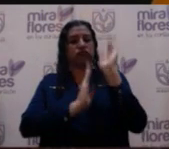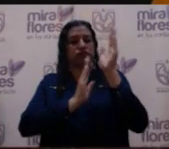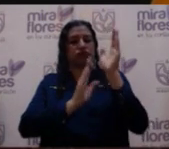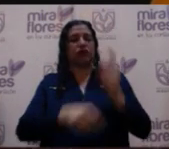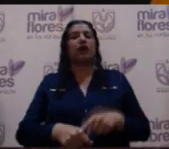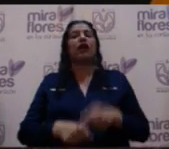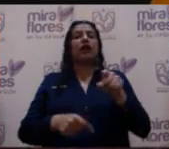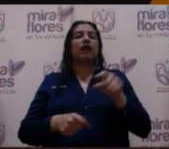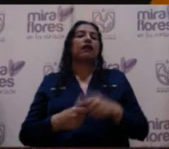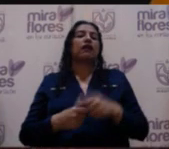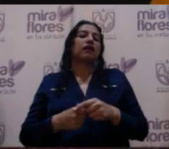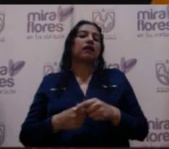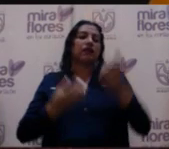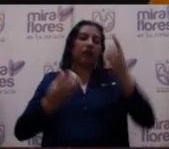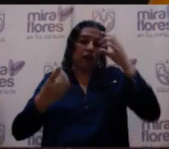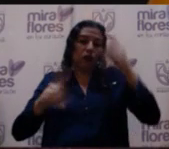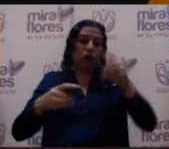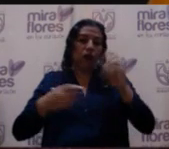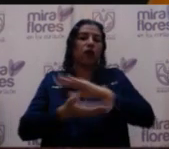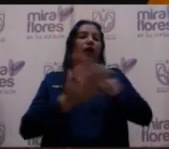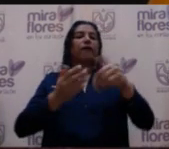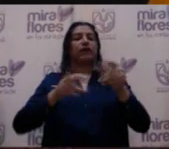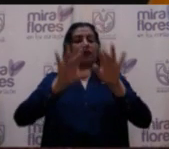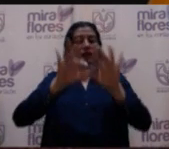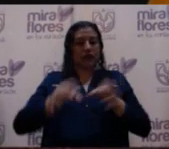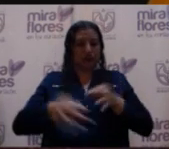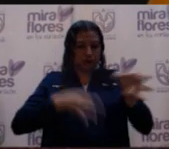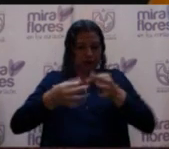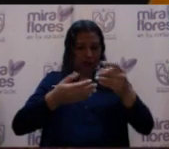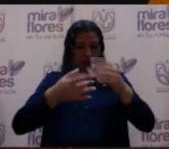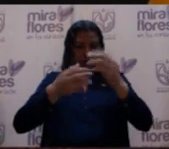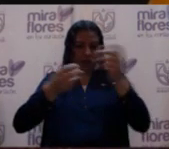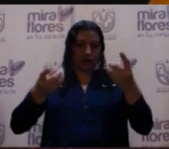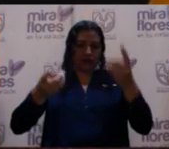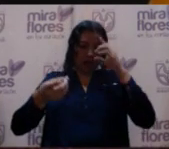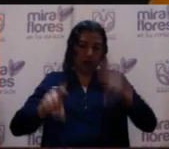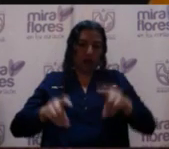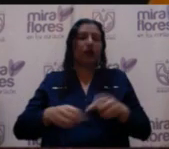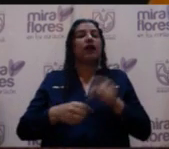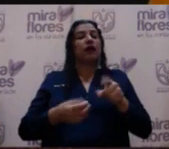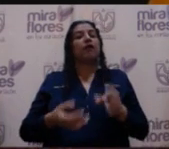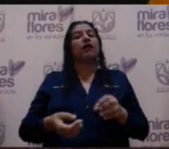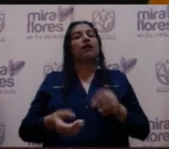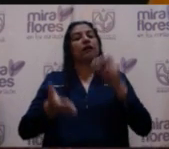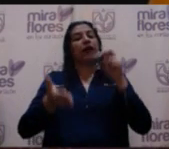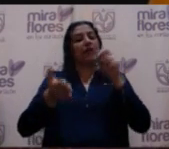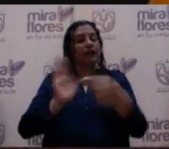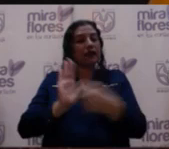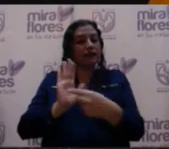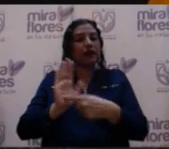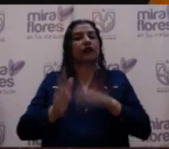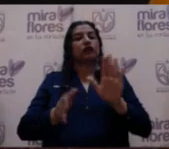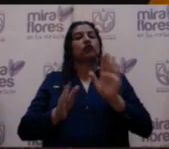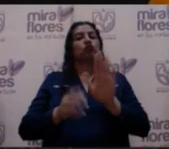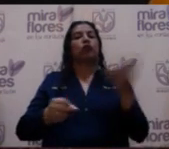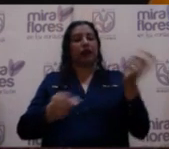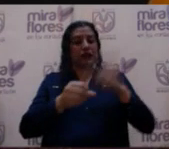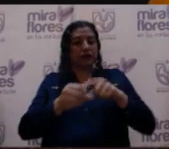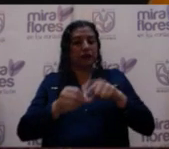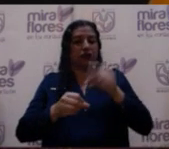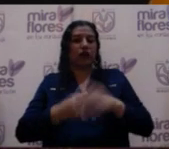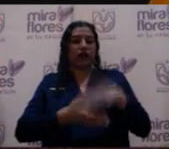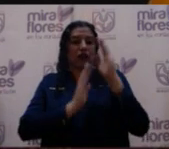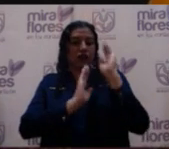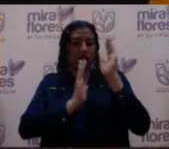de conformidad con las consideraciones expuestas en el presente acuerdo. Debiendo precisarse que la participación del alcalde de Miraflores en el